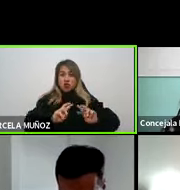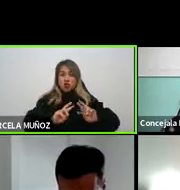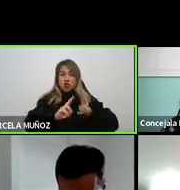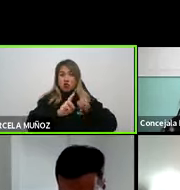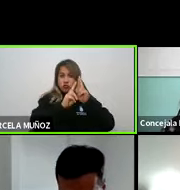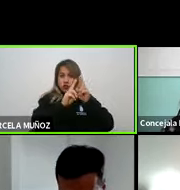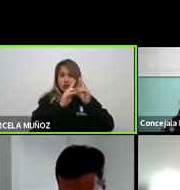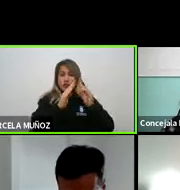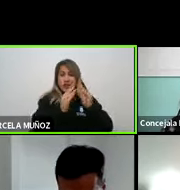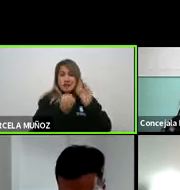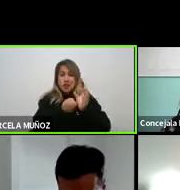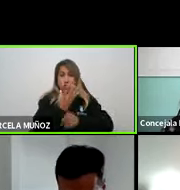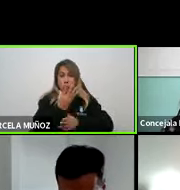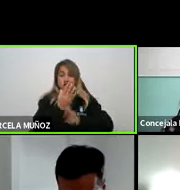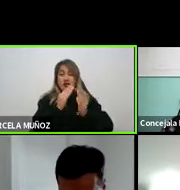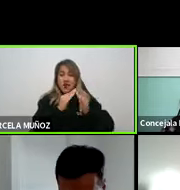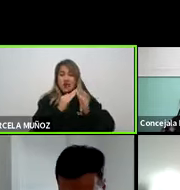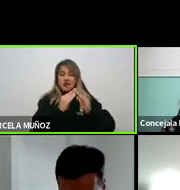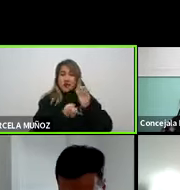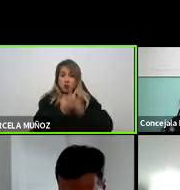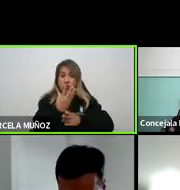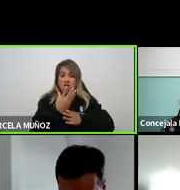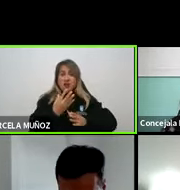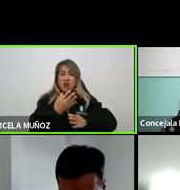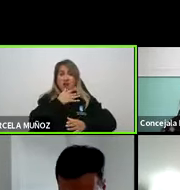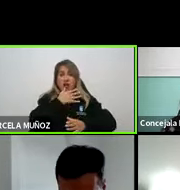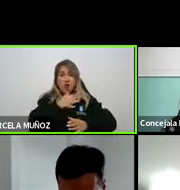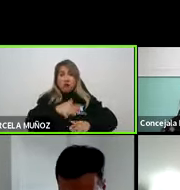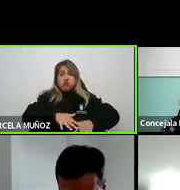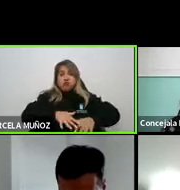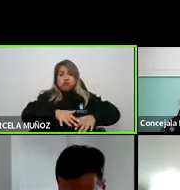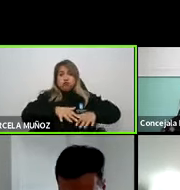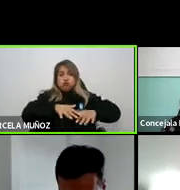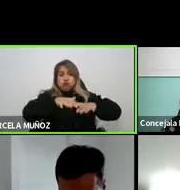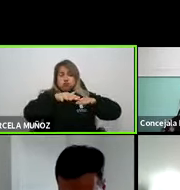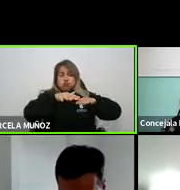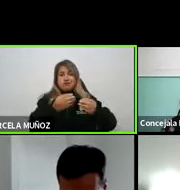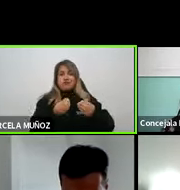casas nuevas, que las mismas casas nuevas estén inundadas. Existe